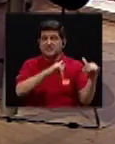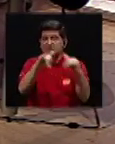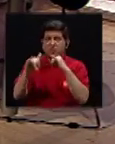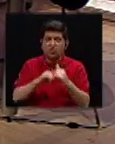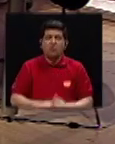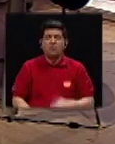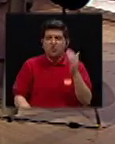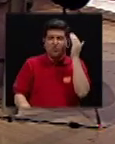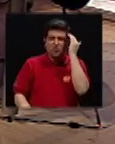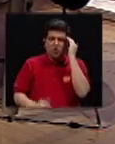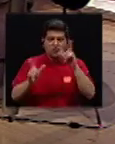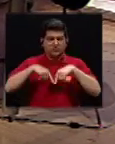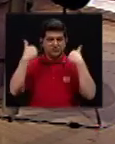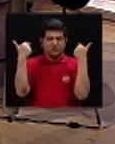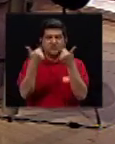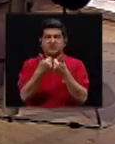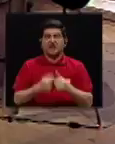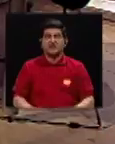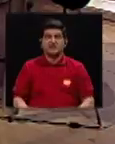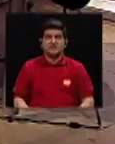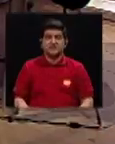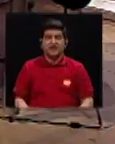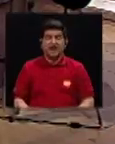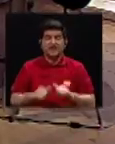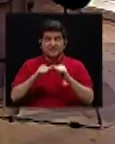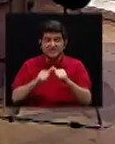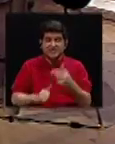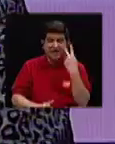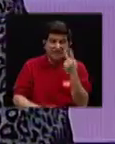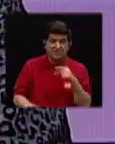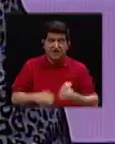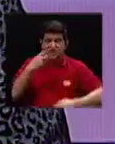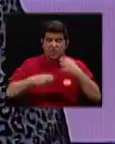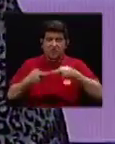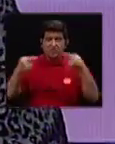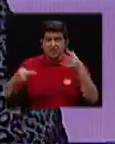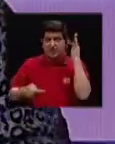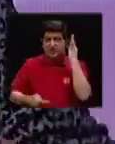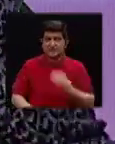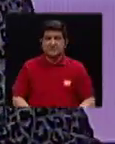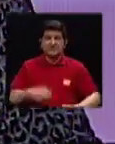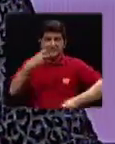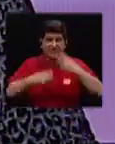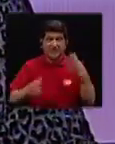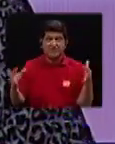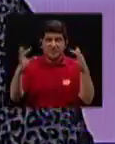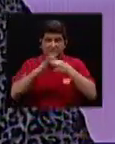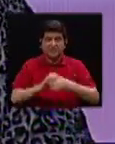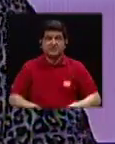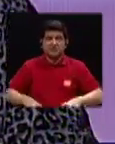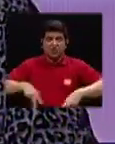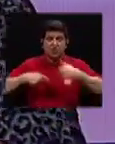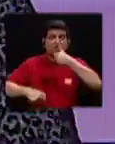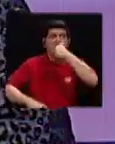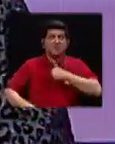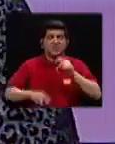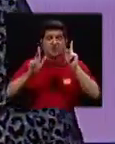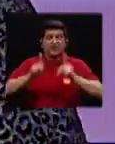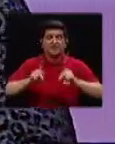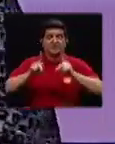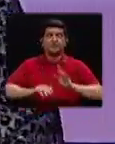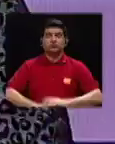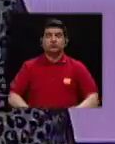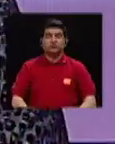colectiva no ha dejado de percibir los crímenes contra las mujeres como crímenes que tienen que ver con la vida Privada de las personas claro